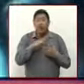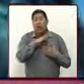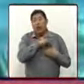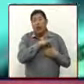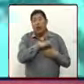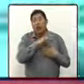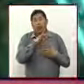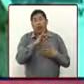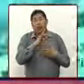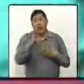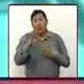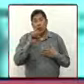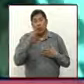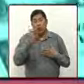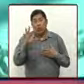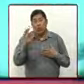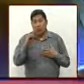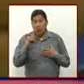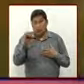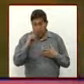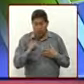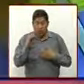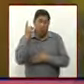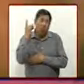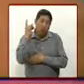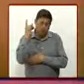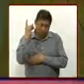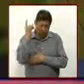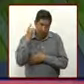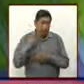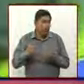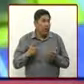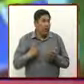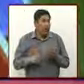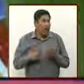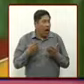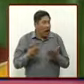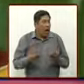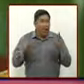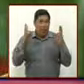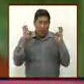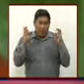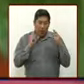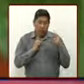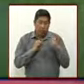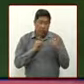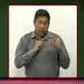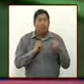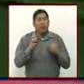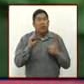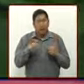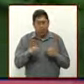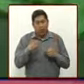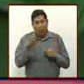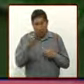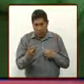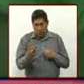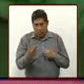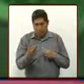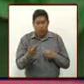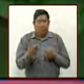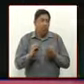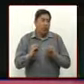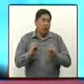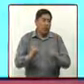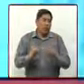el 89,9% en bolivianos. Existe un tema de especulación, evidentemente. Hay dos factores, Tufi, que le